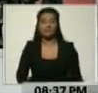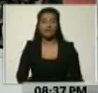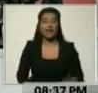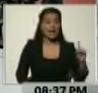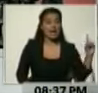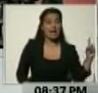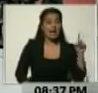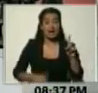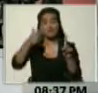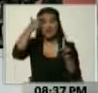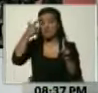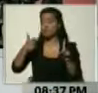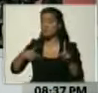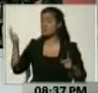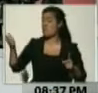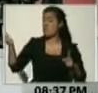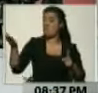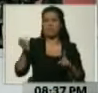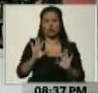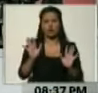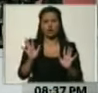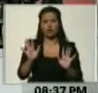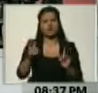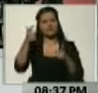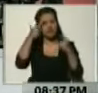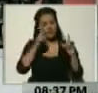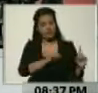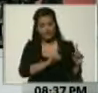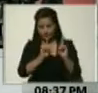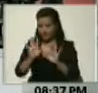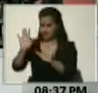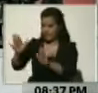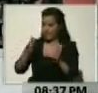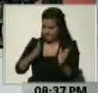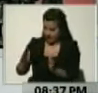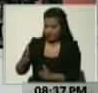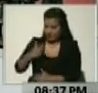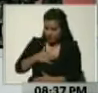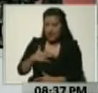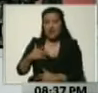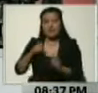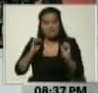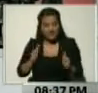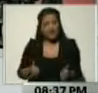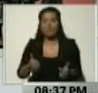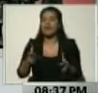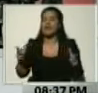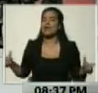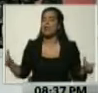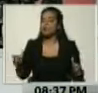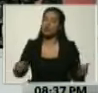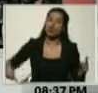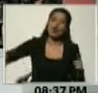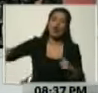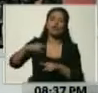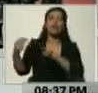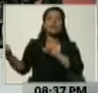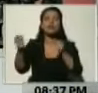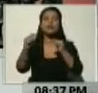aplanadora o factura, no, con un plan, Asamblea Nacional Constituyente, y ahí vinieron los cambios que requería este país.